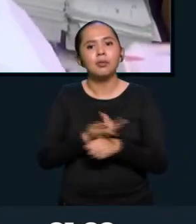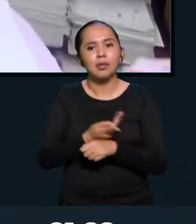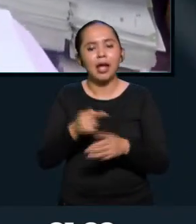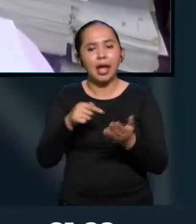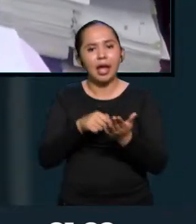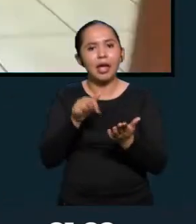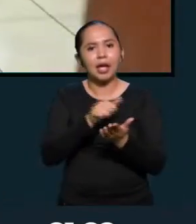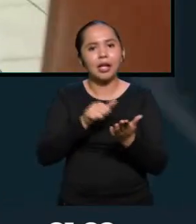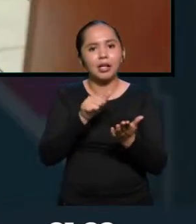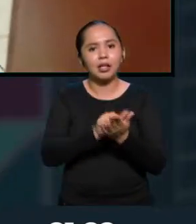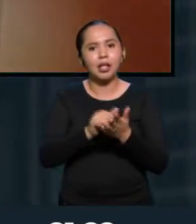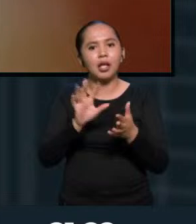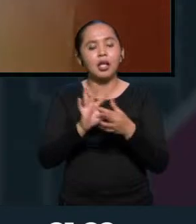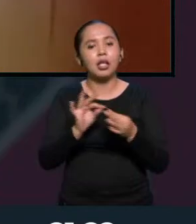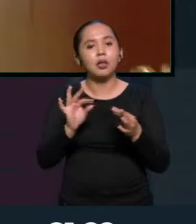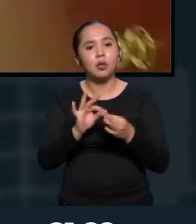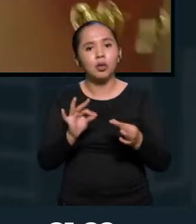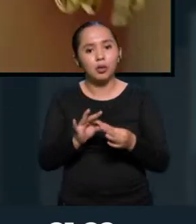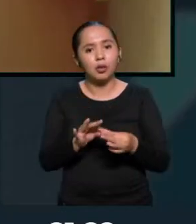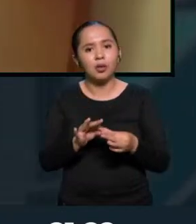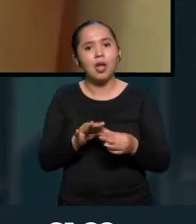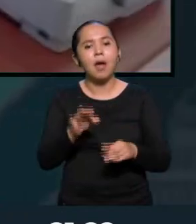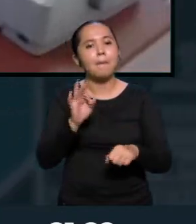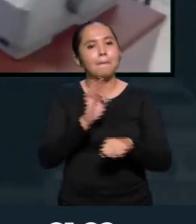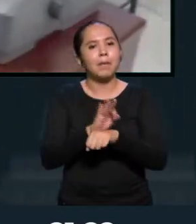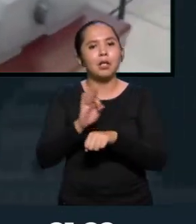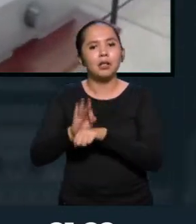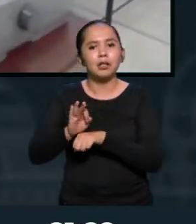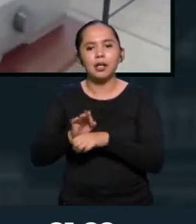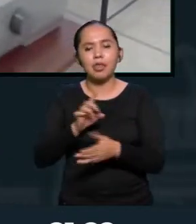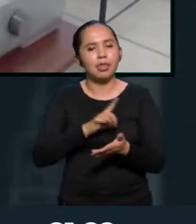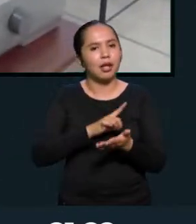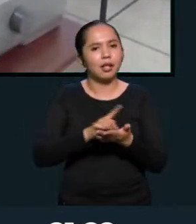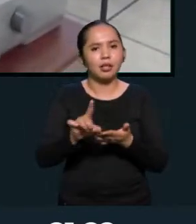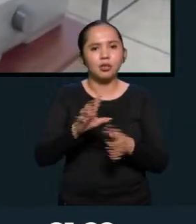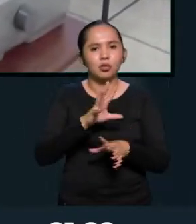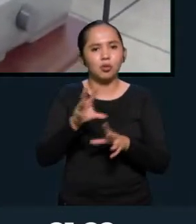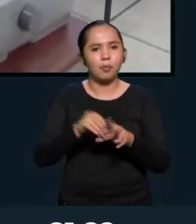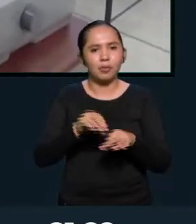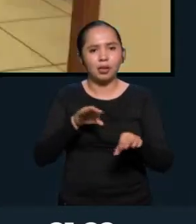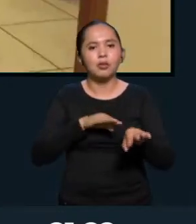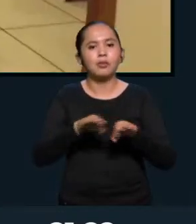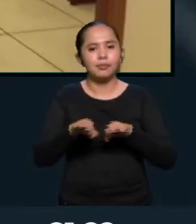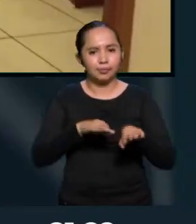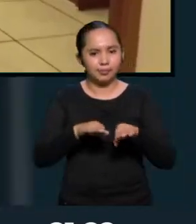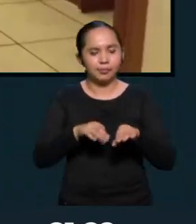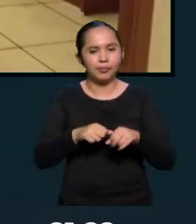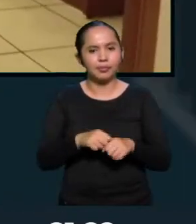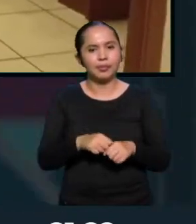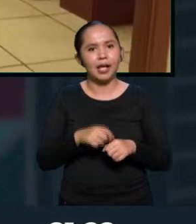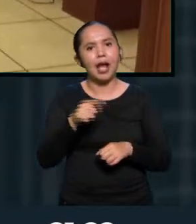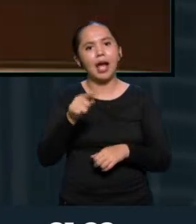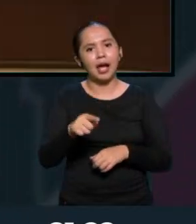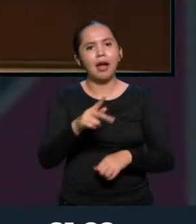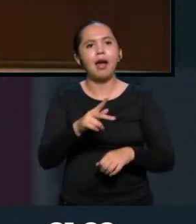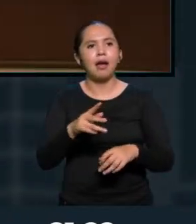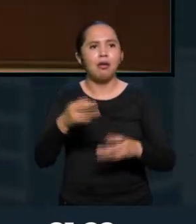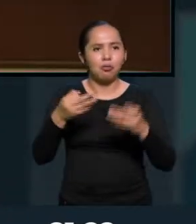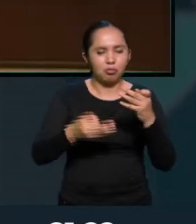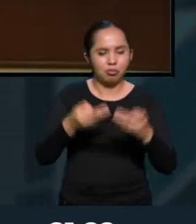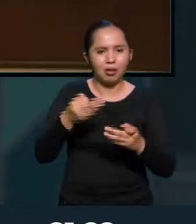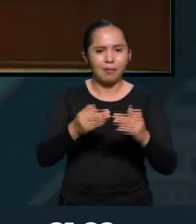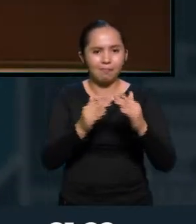artículo 10º transitorio que se protegen todos los derechos laborales al interior del Poder Judicial de la